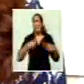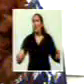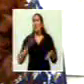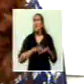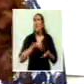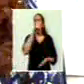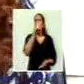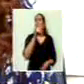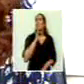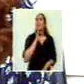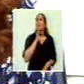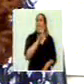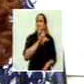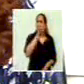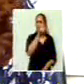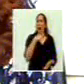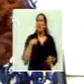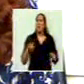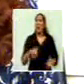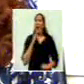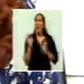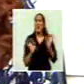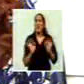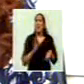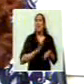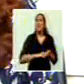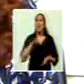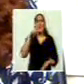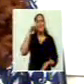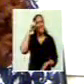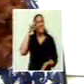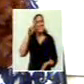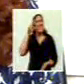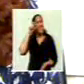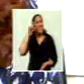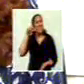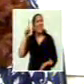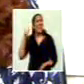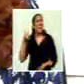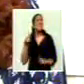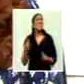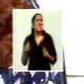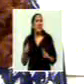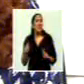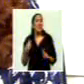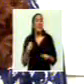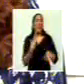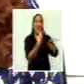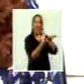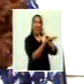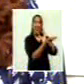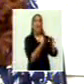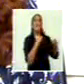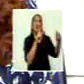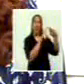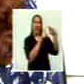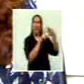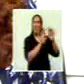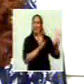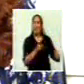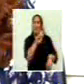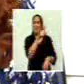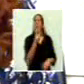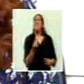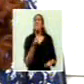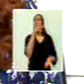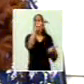Tucumán y no expliqué lo que es Cerela, claro, lo habían explicado durante la teleconferencia y capaz que en ese momento no nos estaban escuchando. ¿Qué se hace